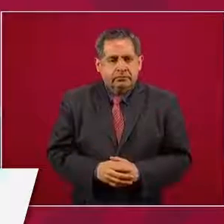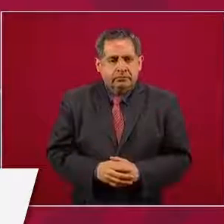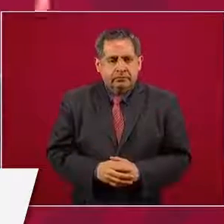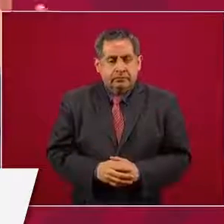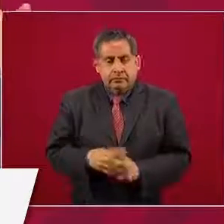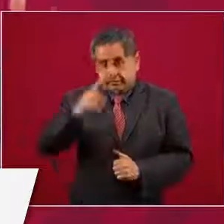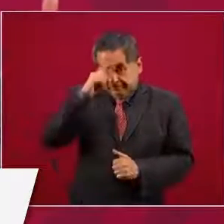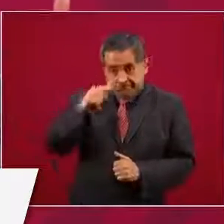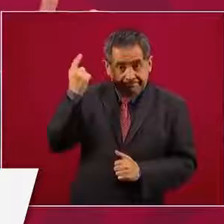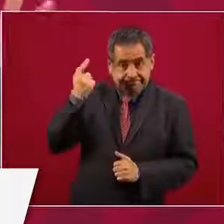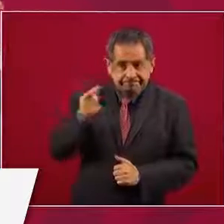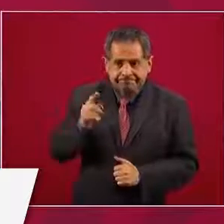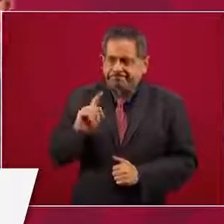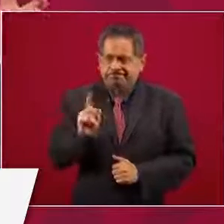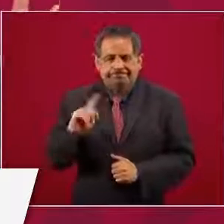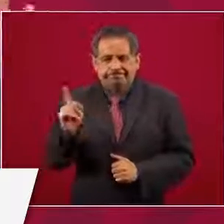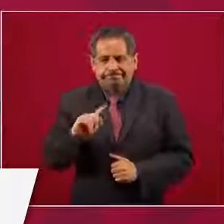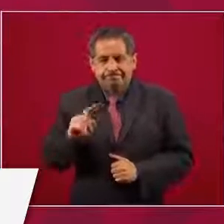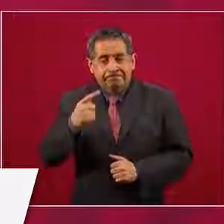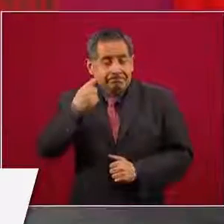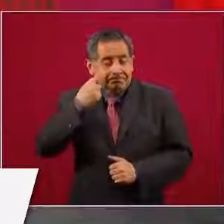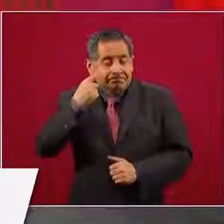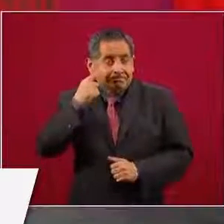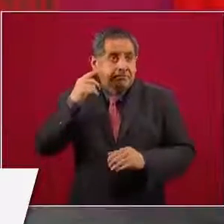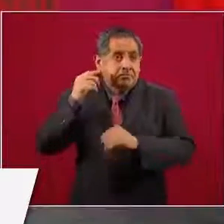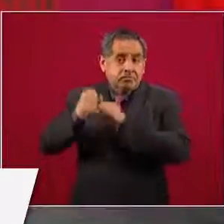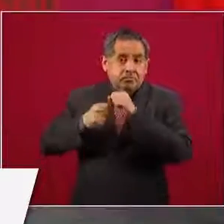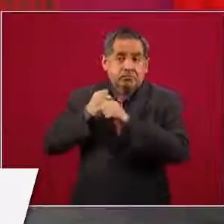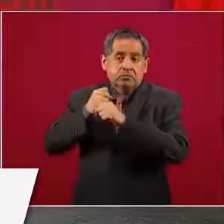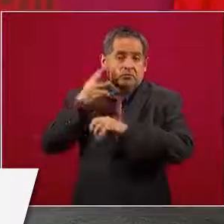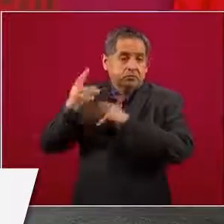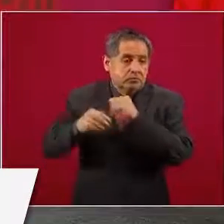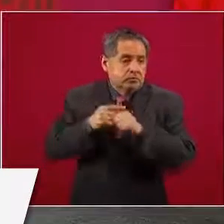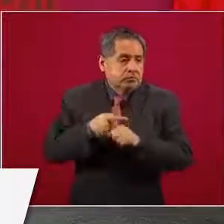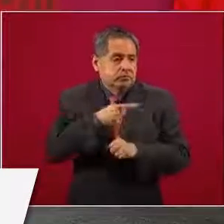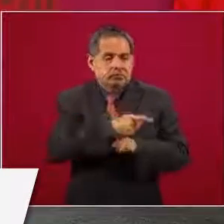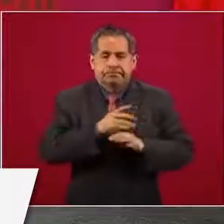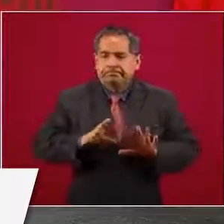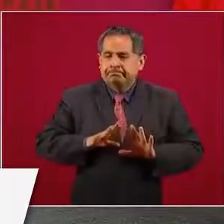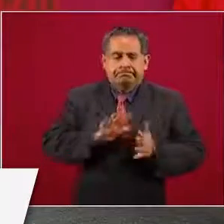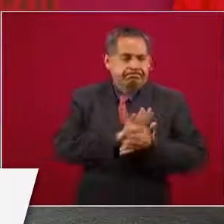No es fácil porque se fueron creando intereses,